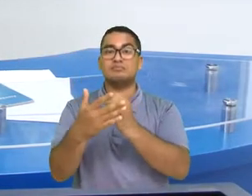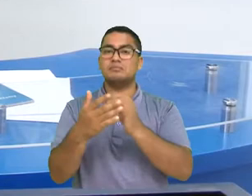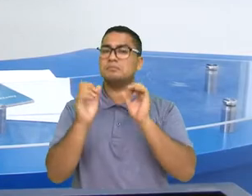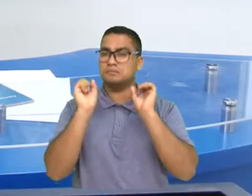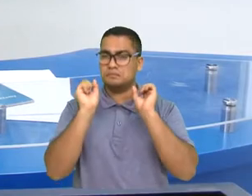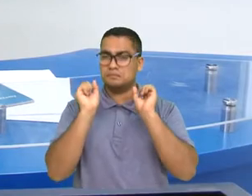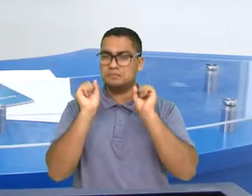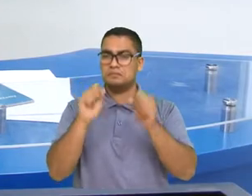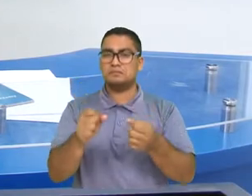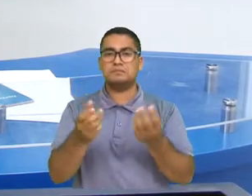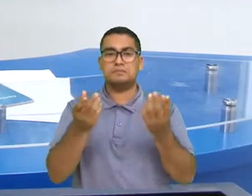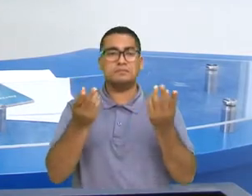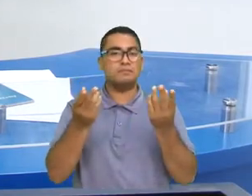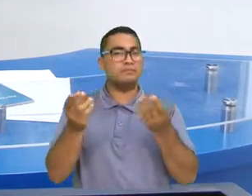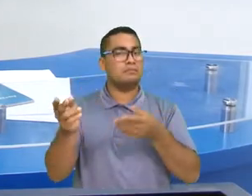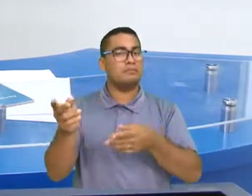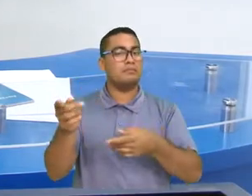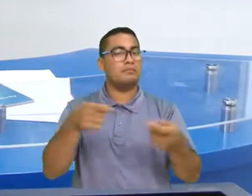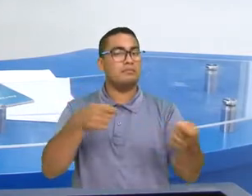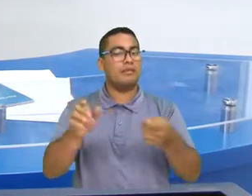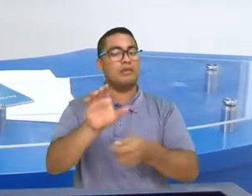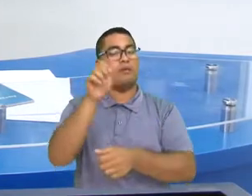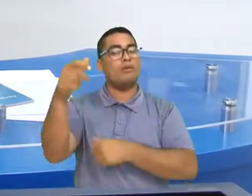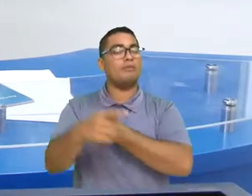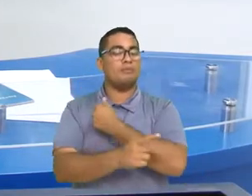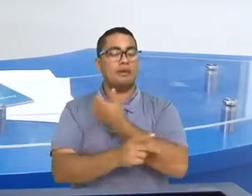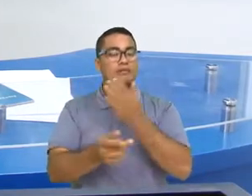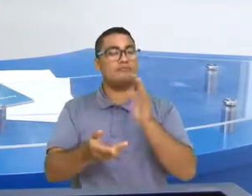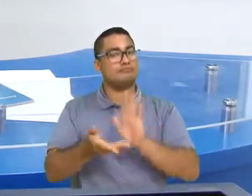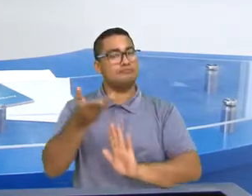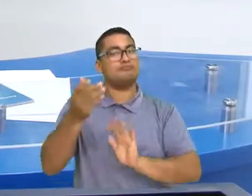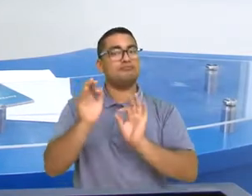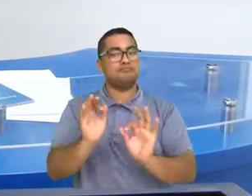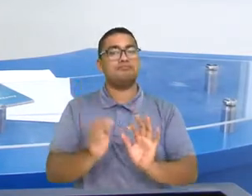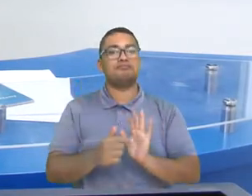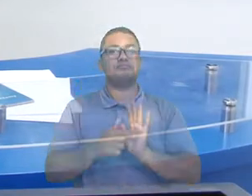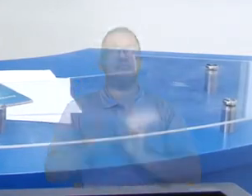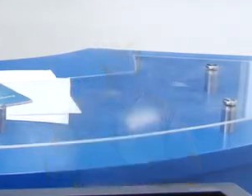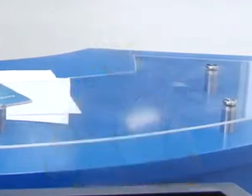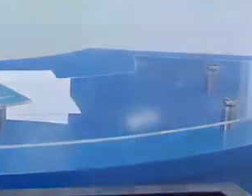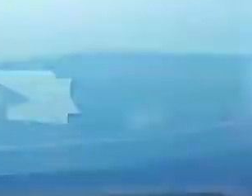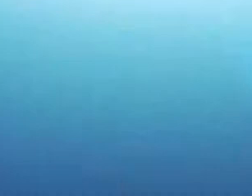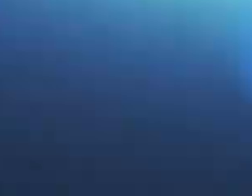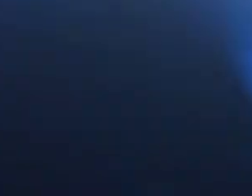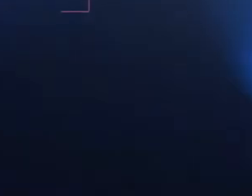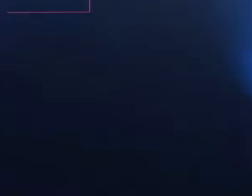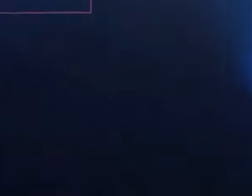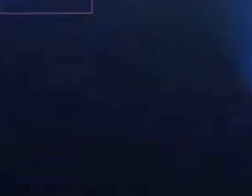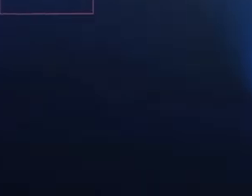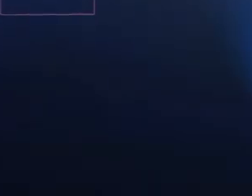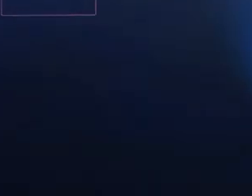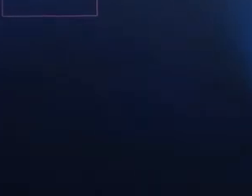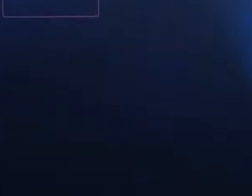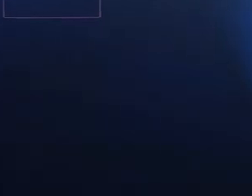un crecimiento en las importaciones. Miguel Carranza Mena nos brinda más detalles.